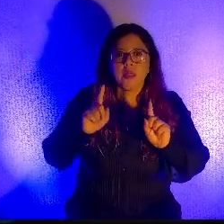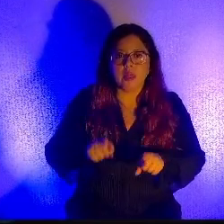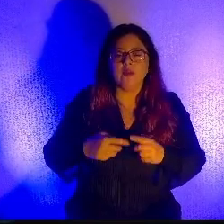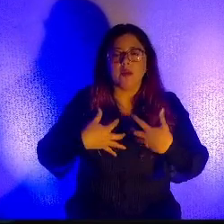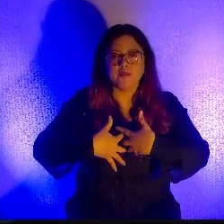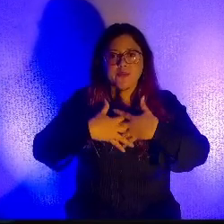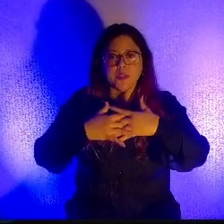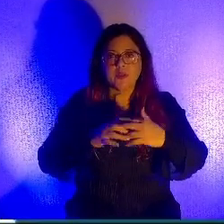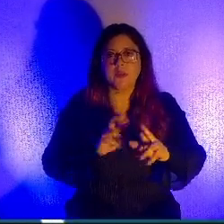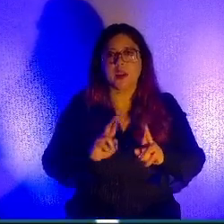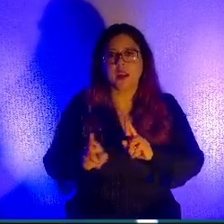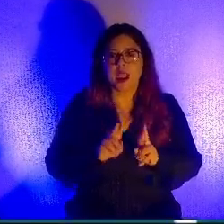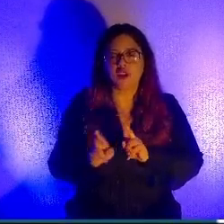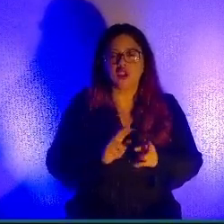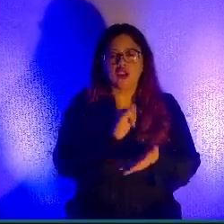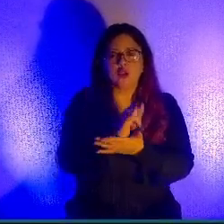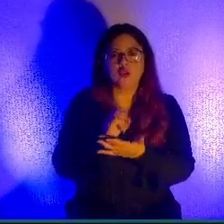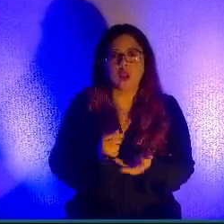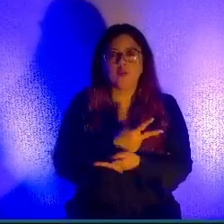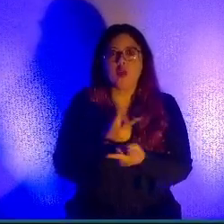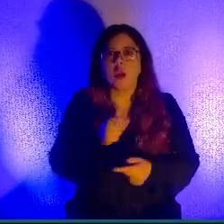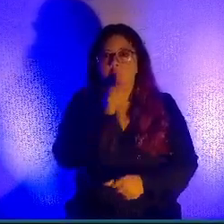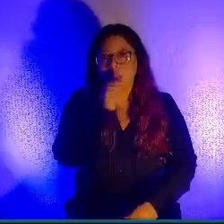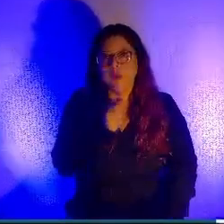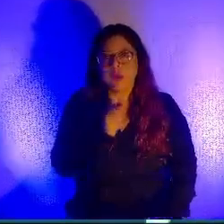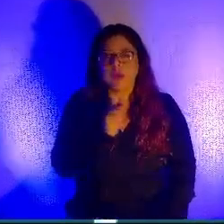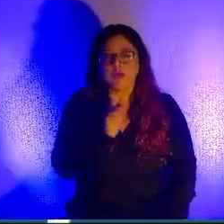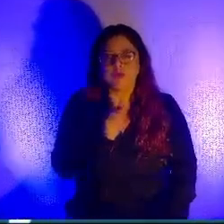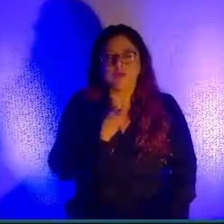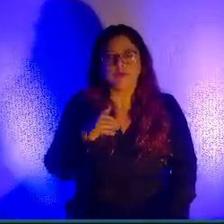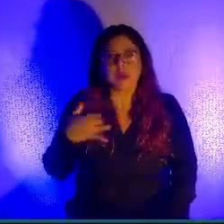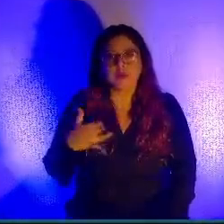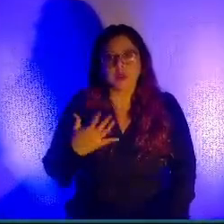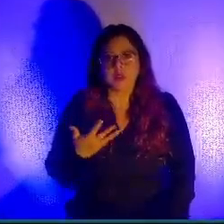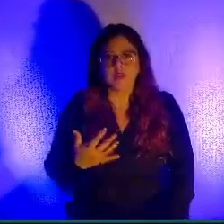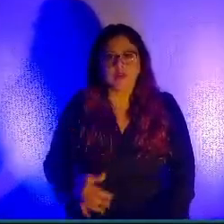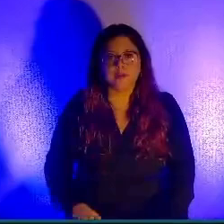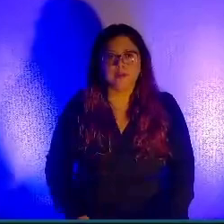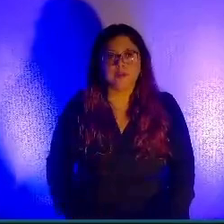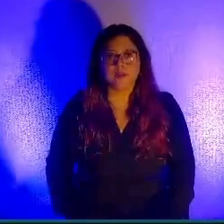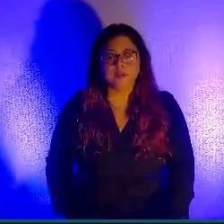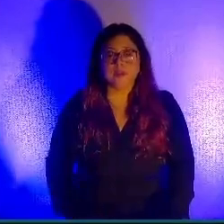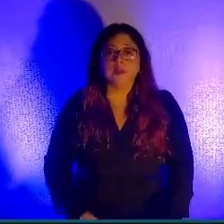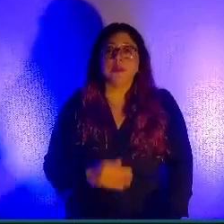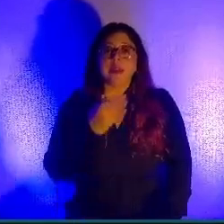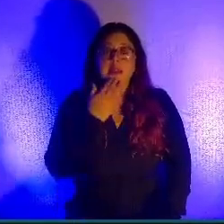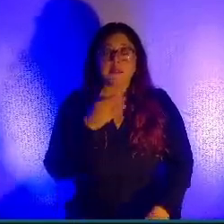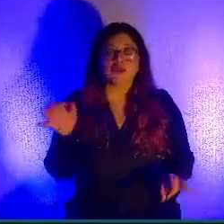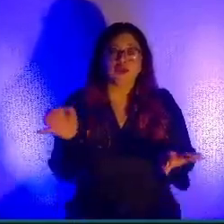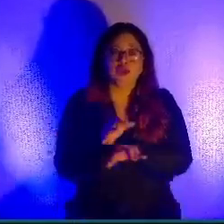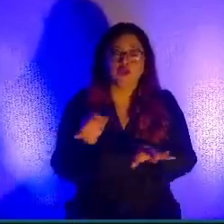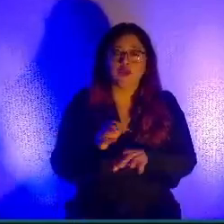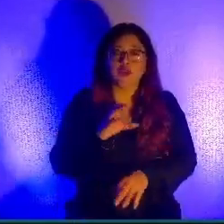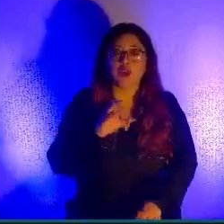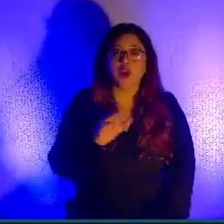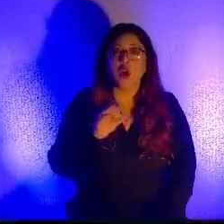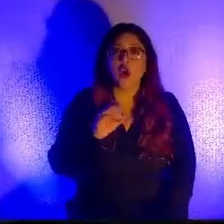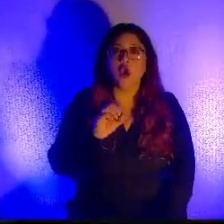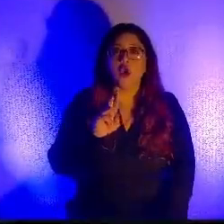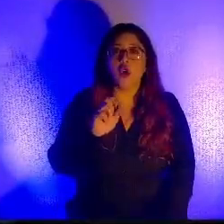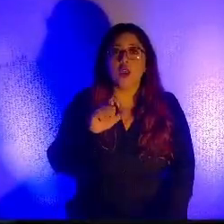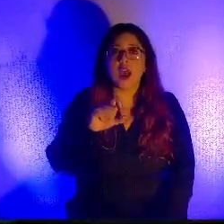fortalecer esta relación público privado que tenemos acá no fundamental y quiero hablar un poco más ahí de orac Connect